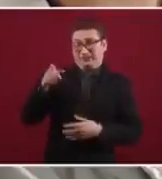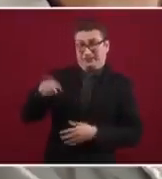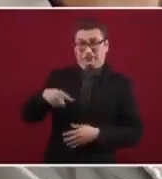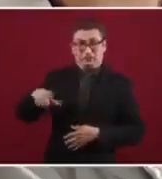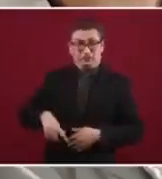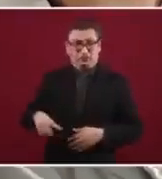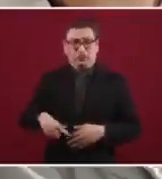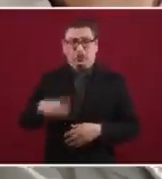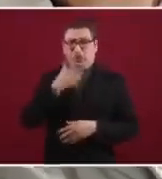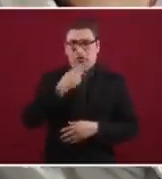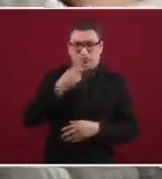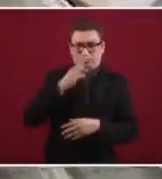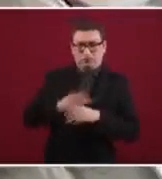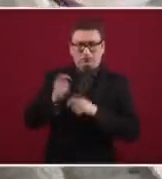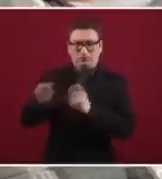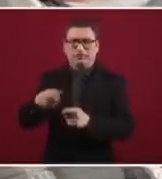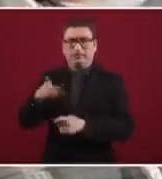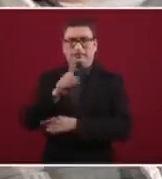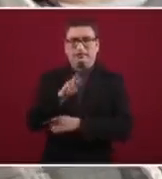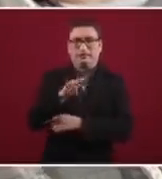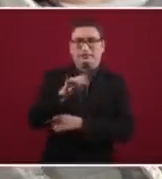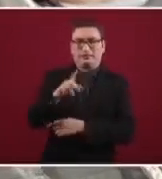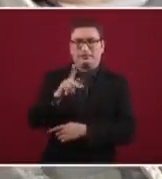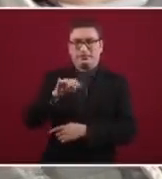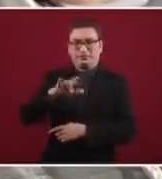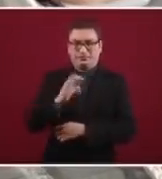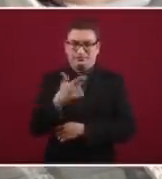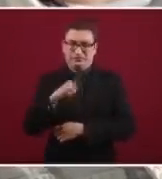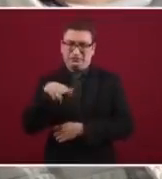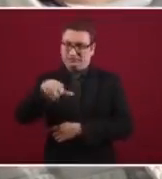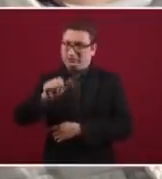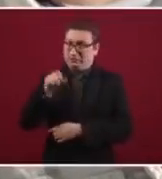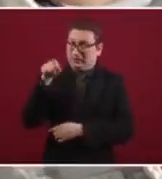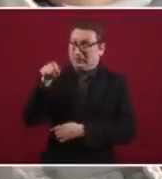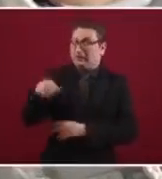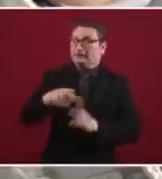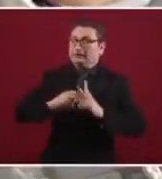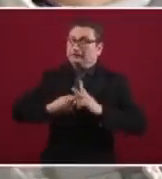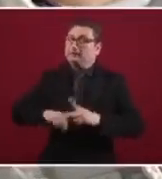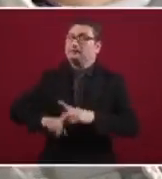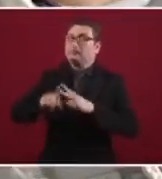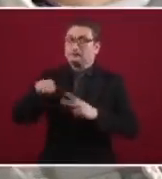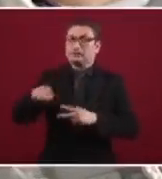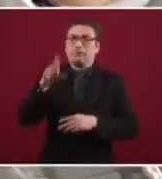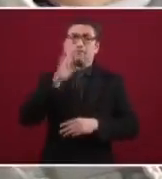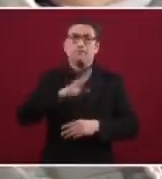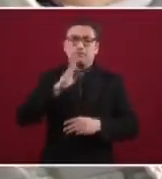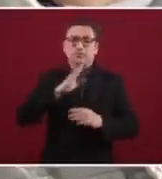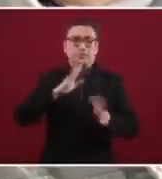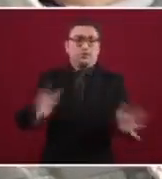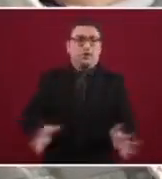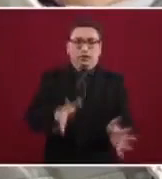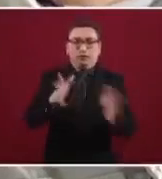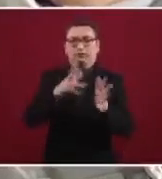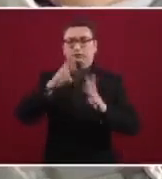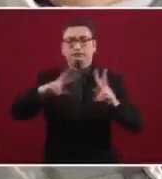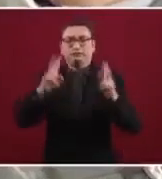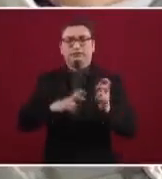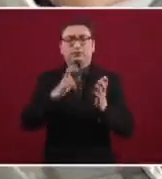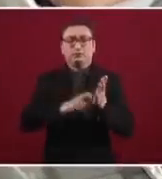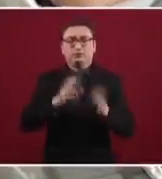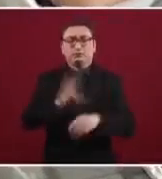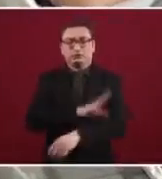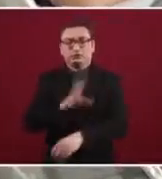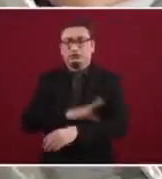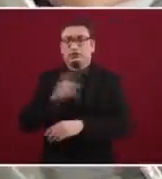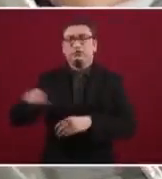esos funcionarios, que además David Penchina fue un precursor de la mal llamada reforma energética, que incluso hizo